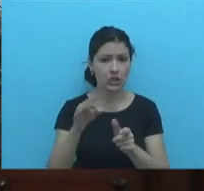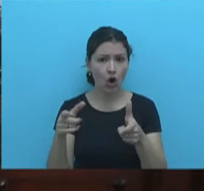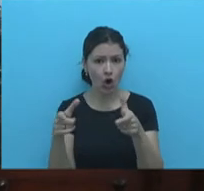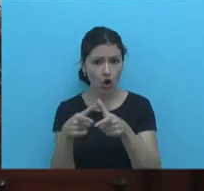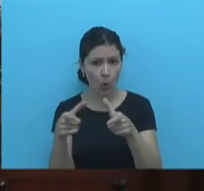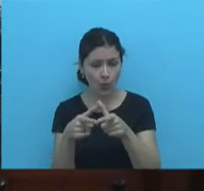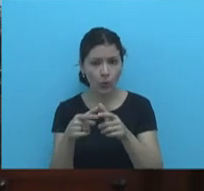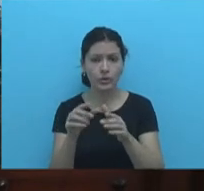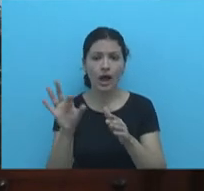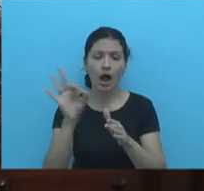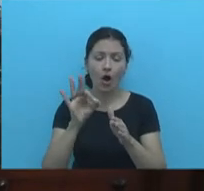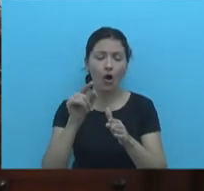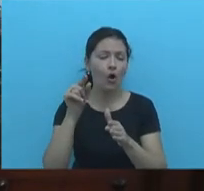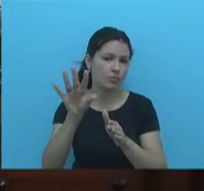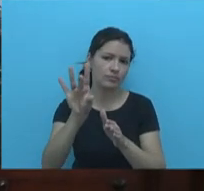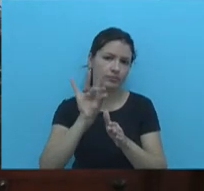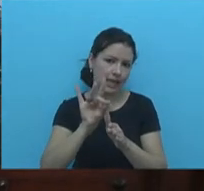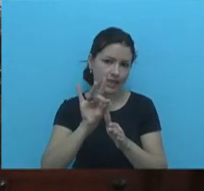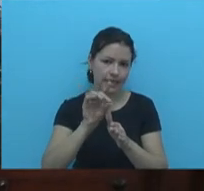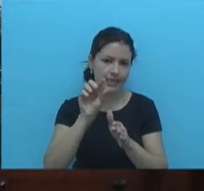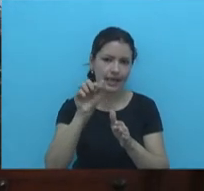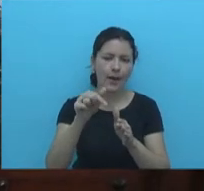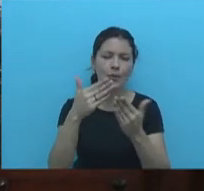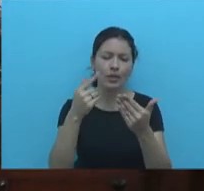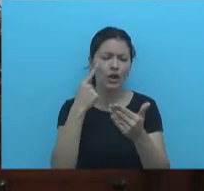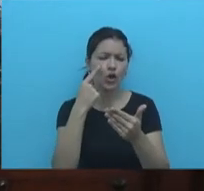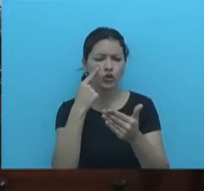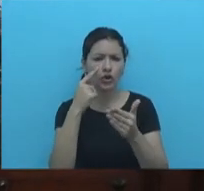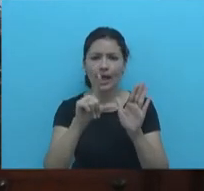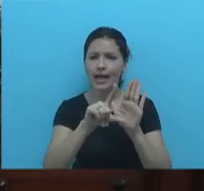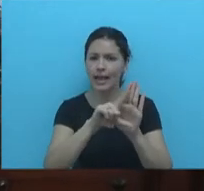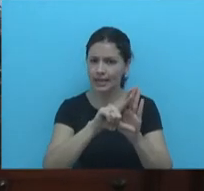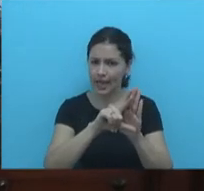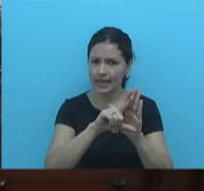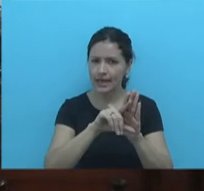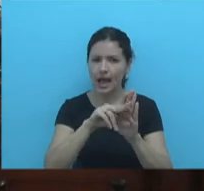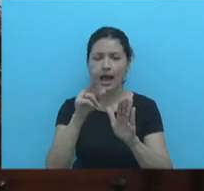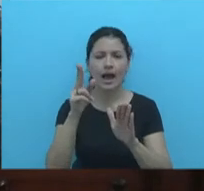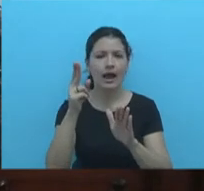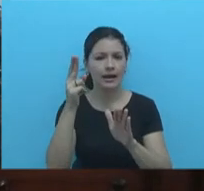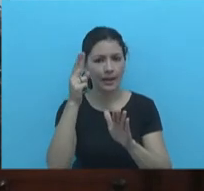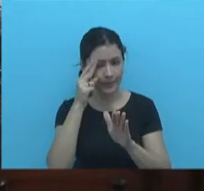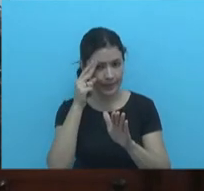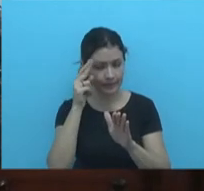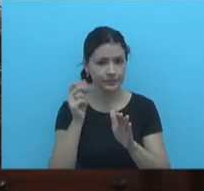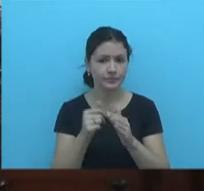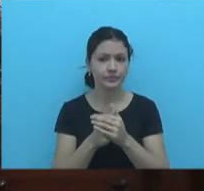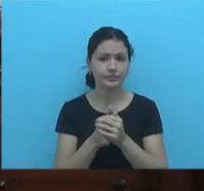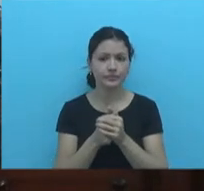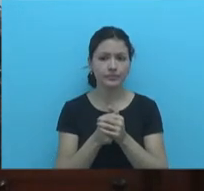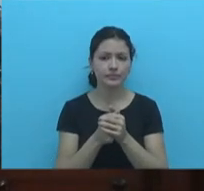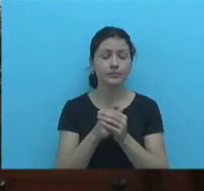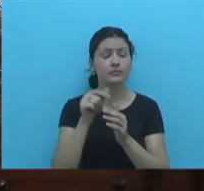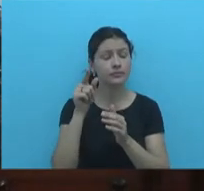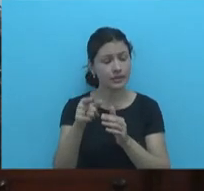por el órgano que estos designen a los efectos de controlar el cumplimiento efectivo de la medida. Las personas antes mencionadas serán además